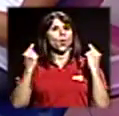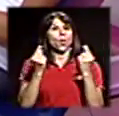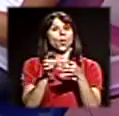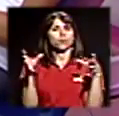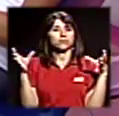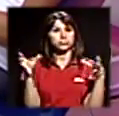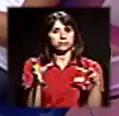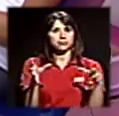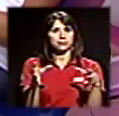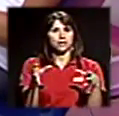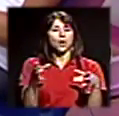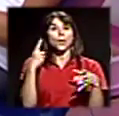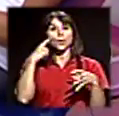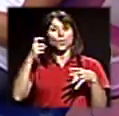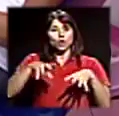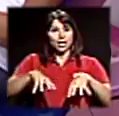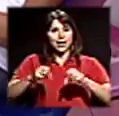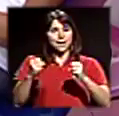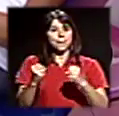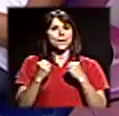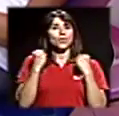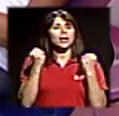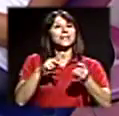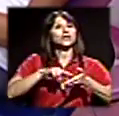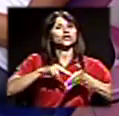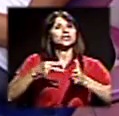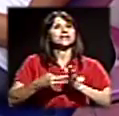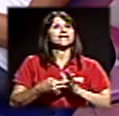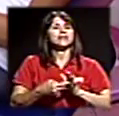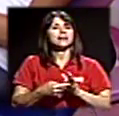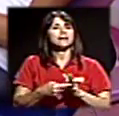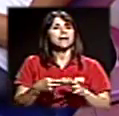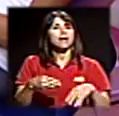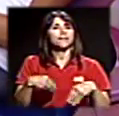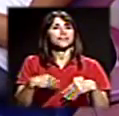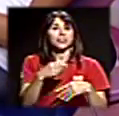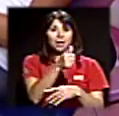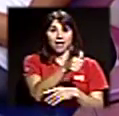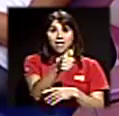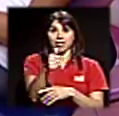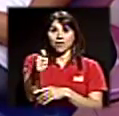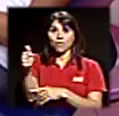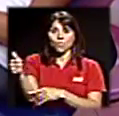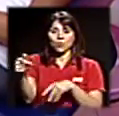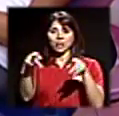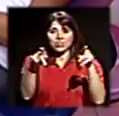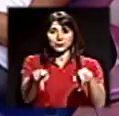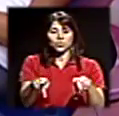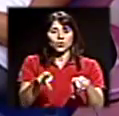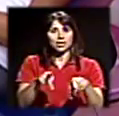de creación colectiva porque el empoderamiento es darle la posibilidad a cada una de las integrantes del grupo para que den